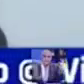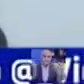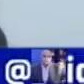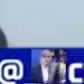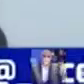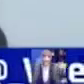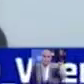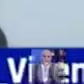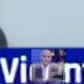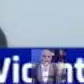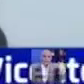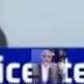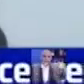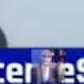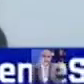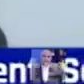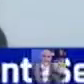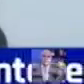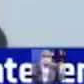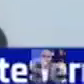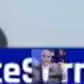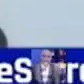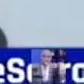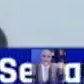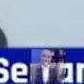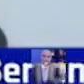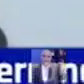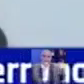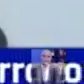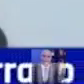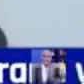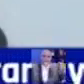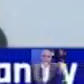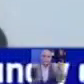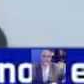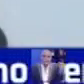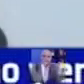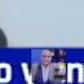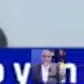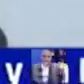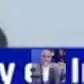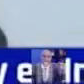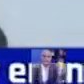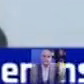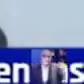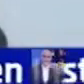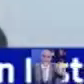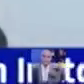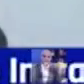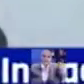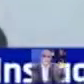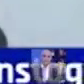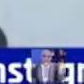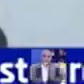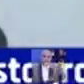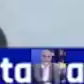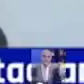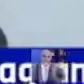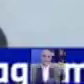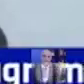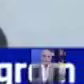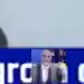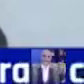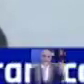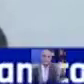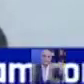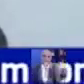figura de los fideicomisos, porque incluso el propio CIDE vive de los fideicomisos, vive del CONACYT. Las